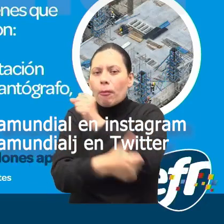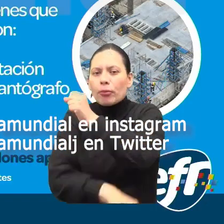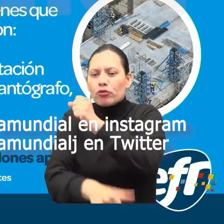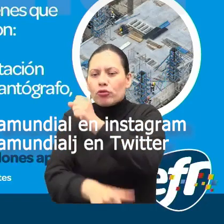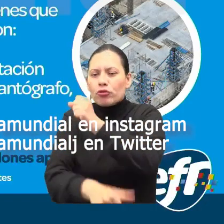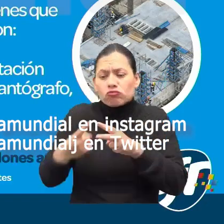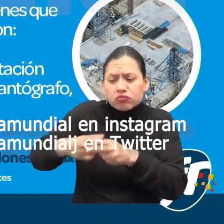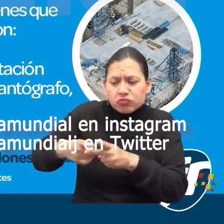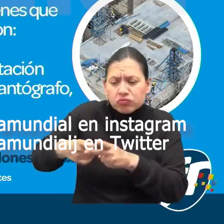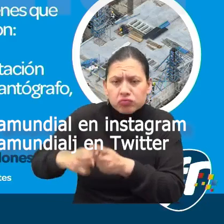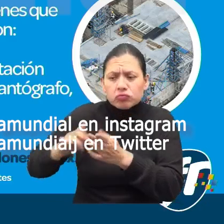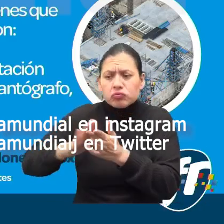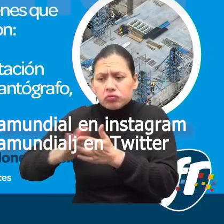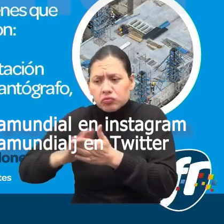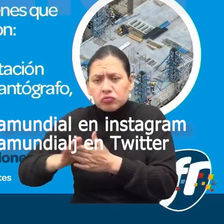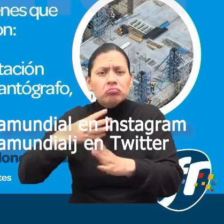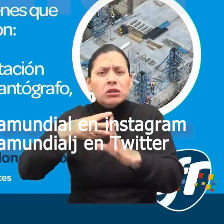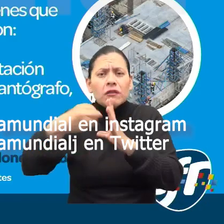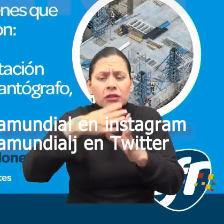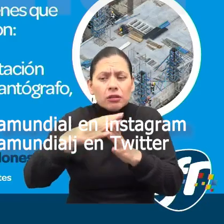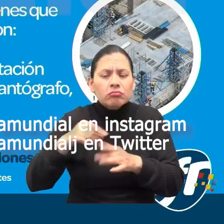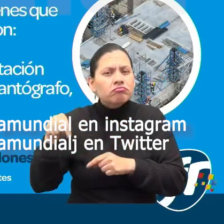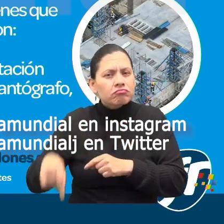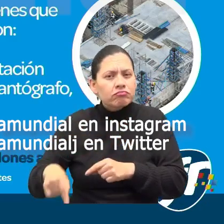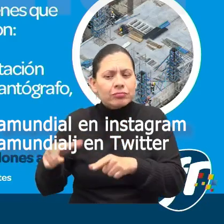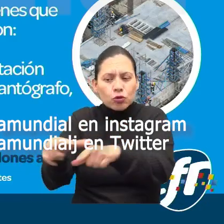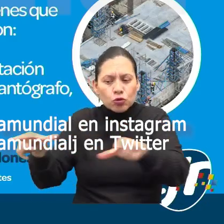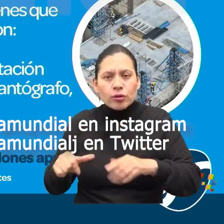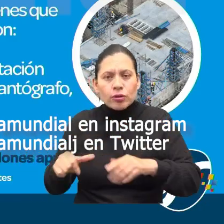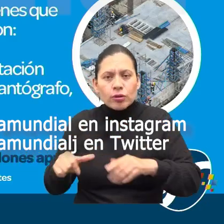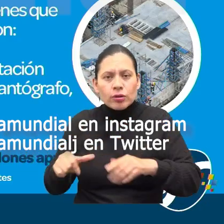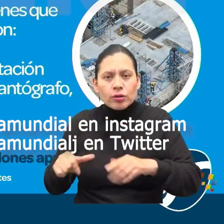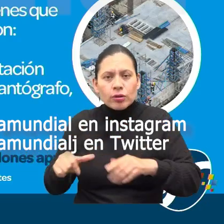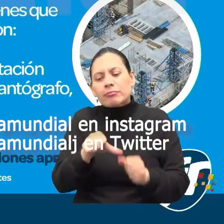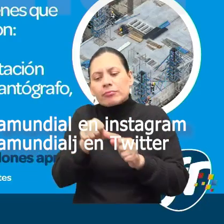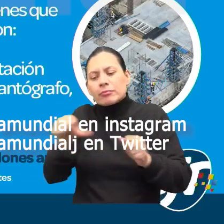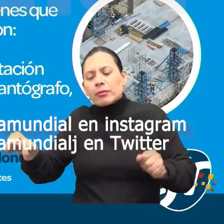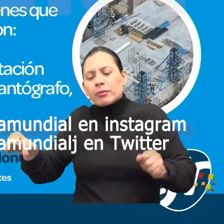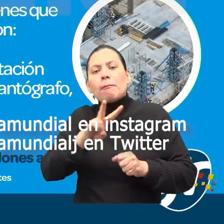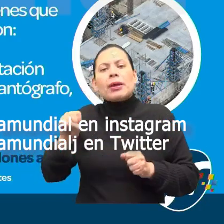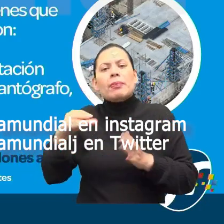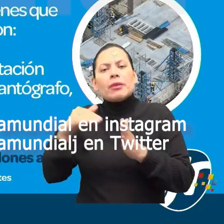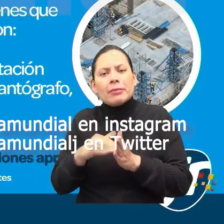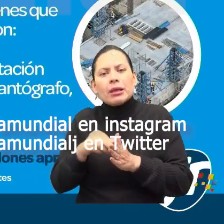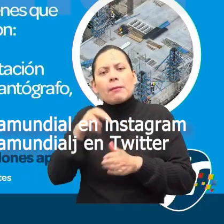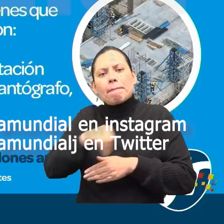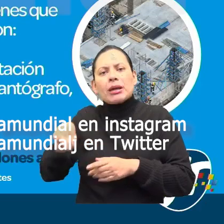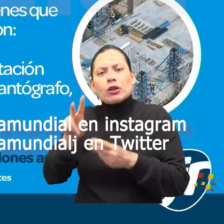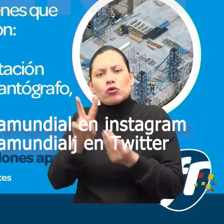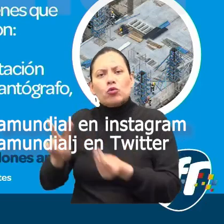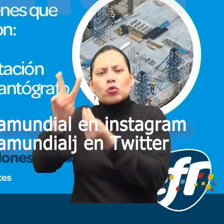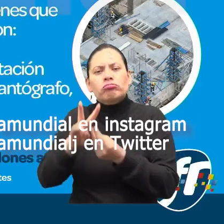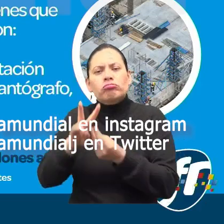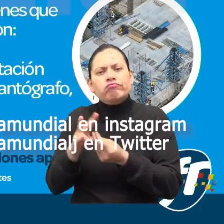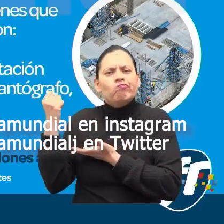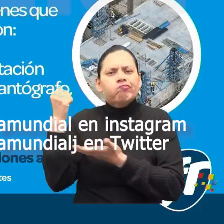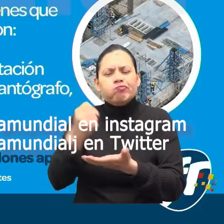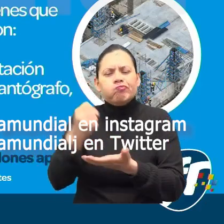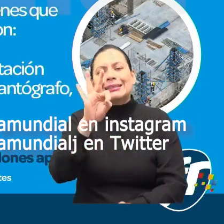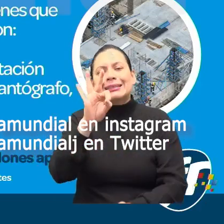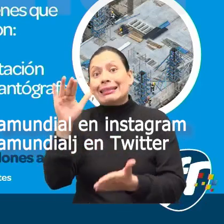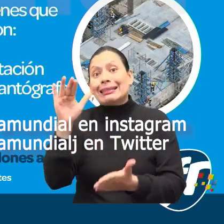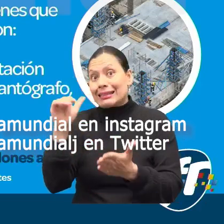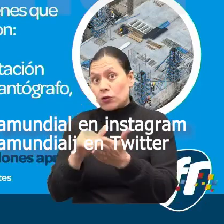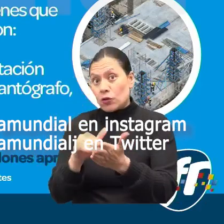y para la salida de algunos de sus vehículos. Esto fue un área cercana a los 20 mil metros cuadrados y una inversión de más de 35 mil